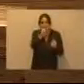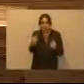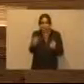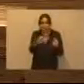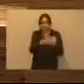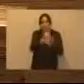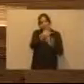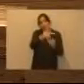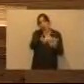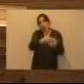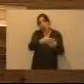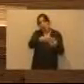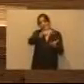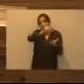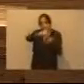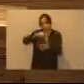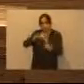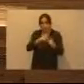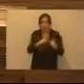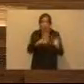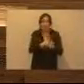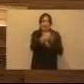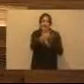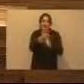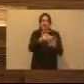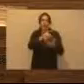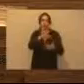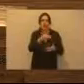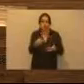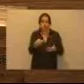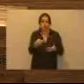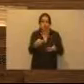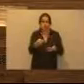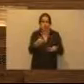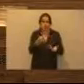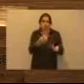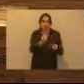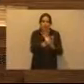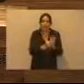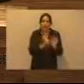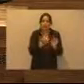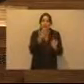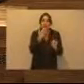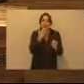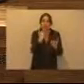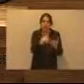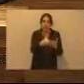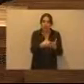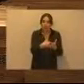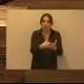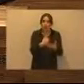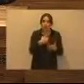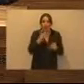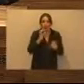de ciudadanos en Asturias, estaríamos hablando de 500 millones de euros. Simplemente, si usted me lo demuestra, pues me lo tendré que